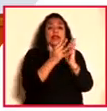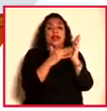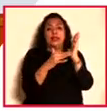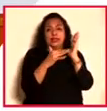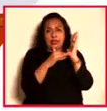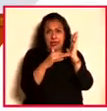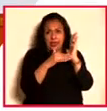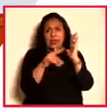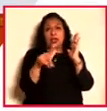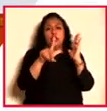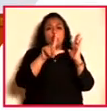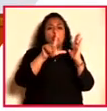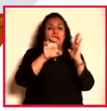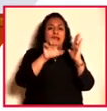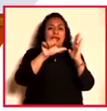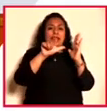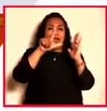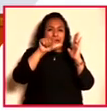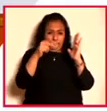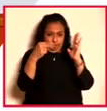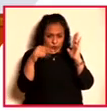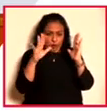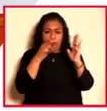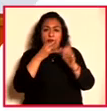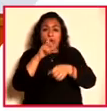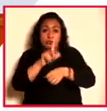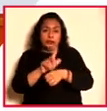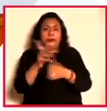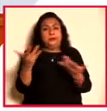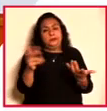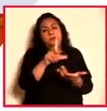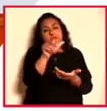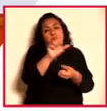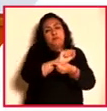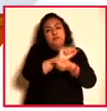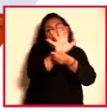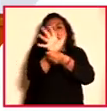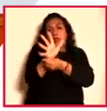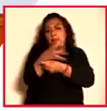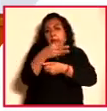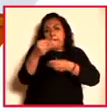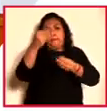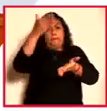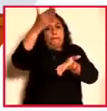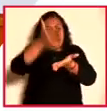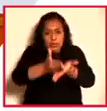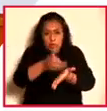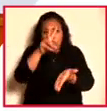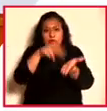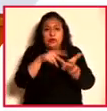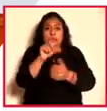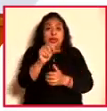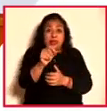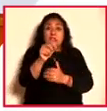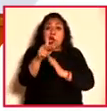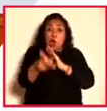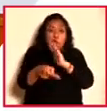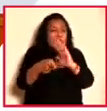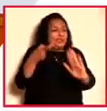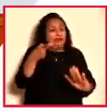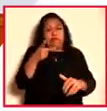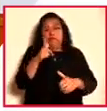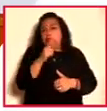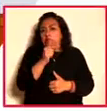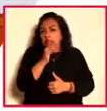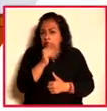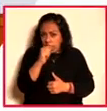festival literario Léala. Entonces, obviamente la pandemia frenó todo en 2020, no pudimos regresar como era nuestro plan. Incluso